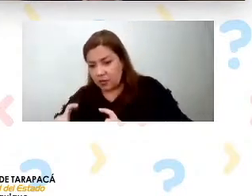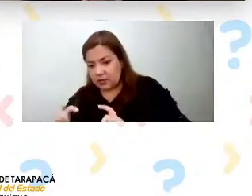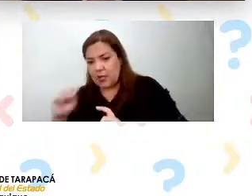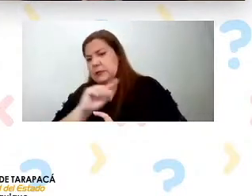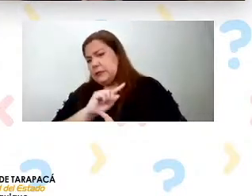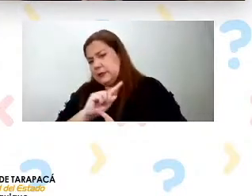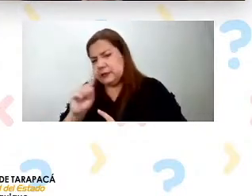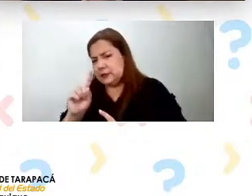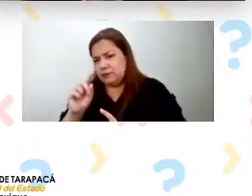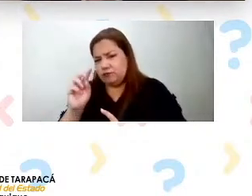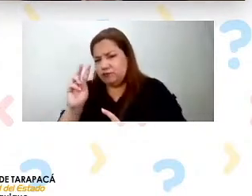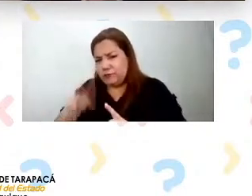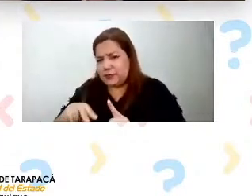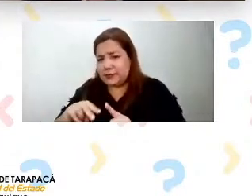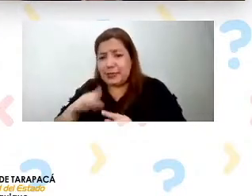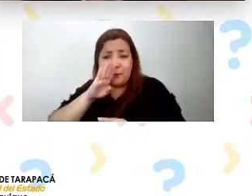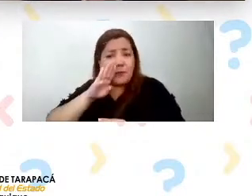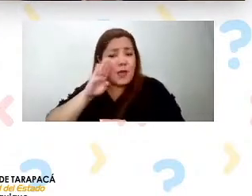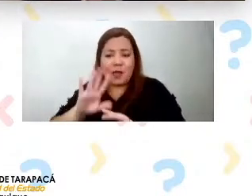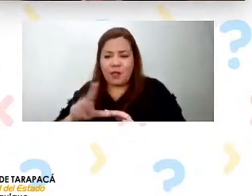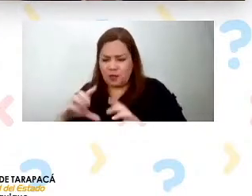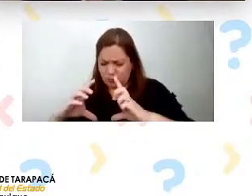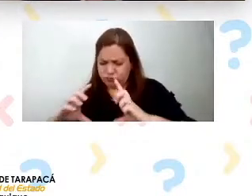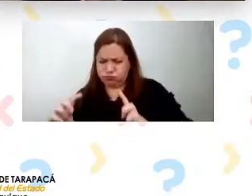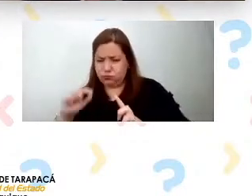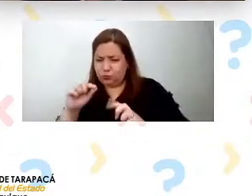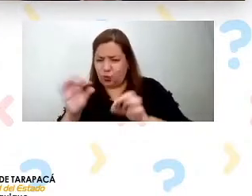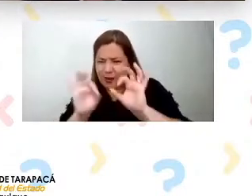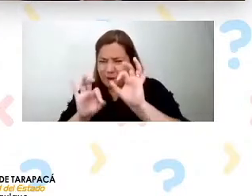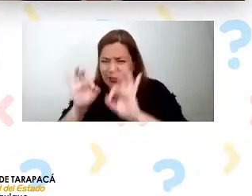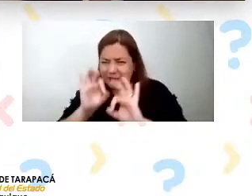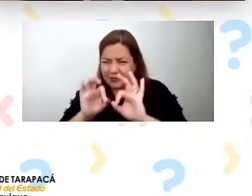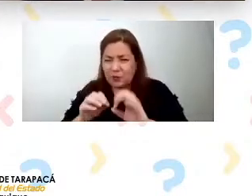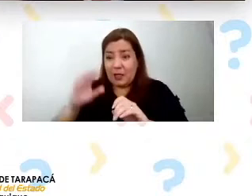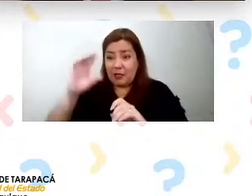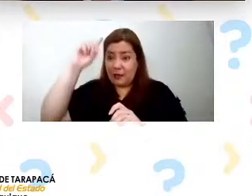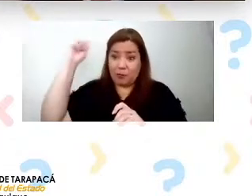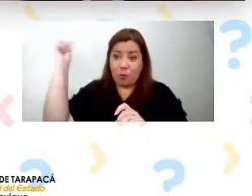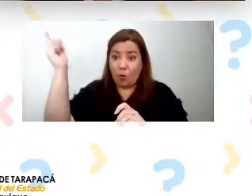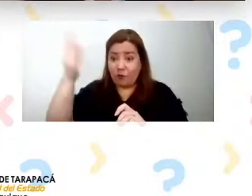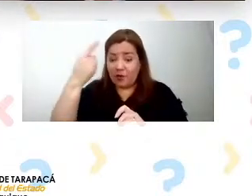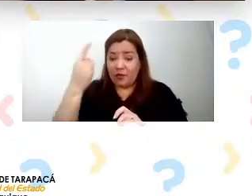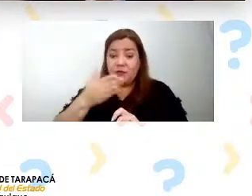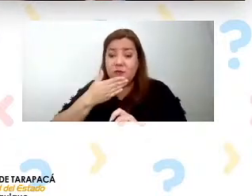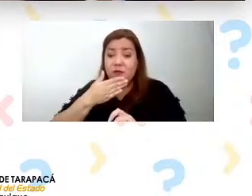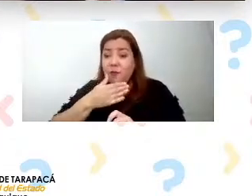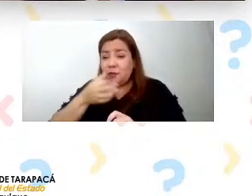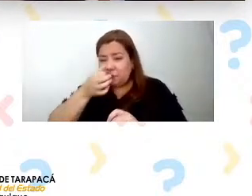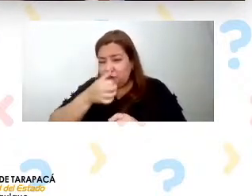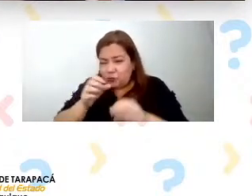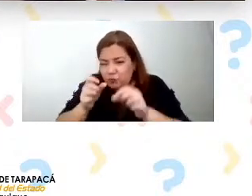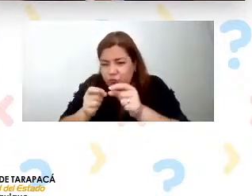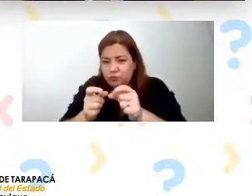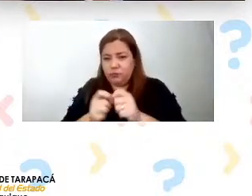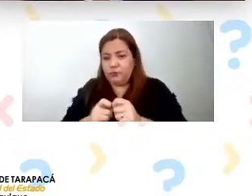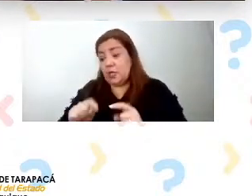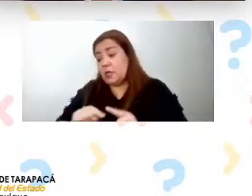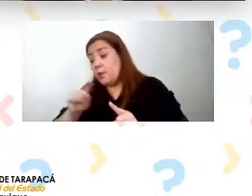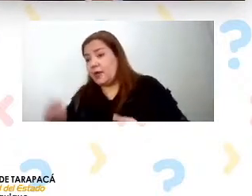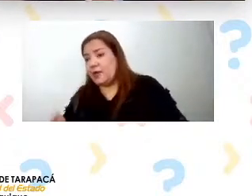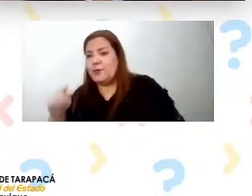filtrar, fíjense todo lo que puede tener las partículas de la atmósfera, y aquí un agua filtrada. Pues